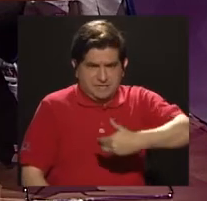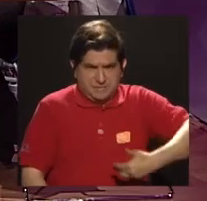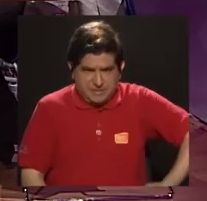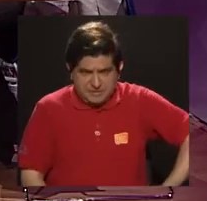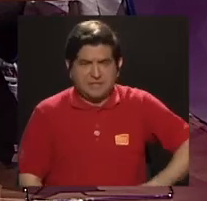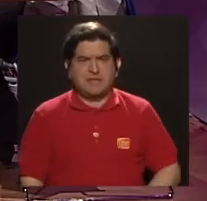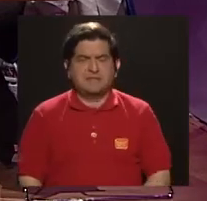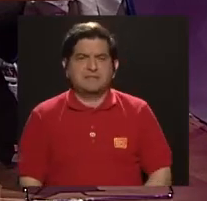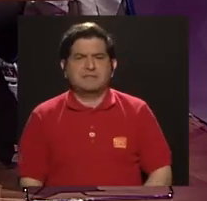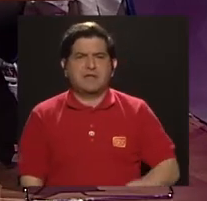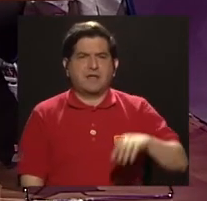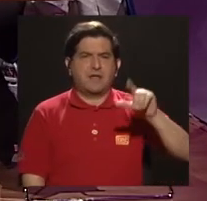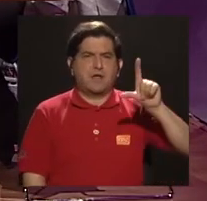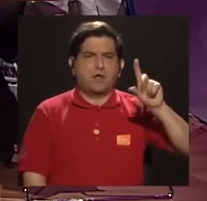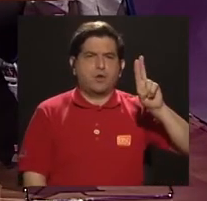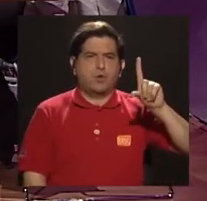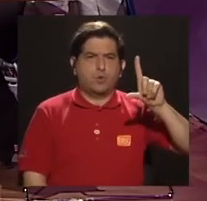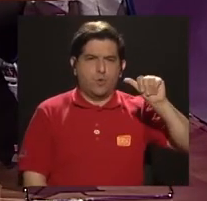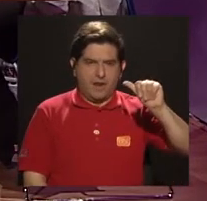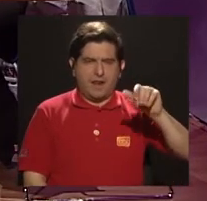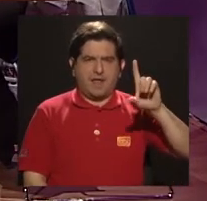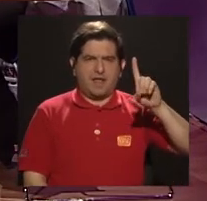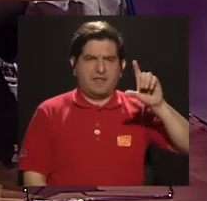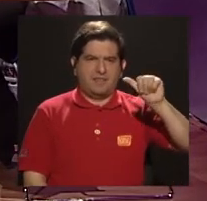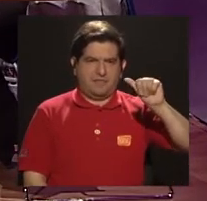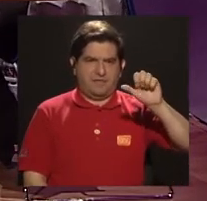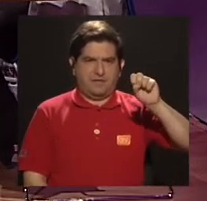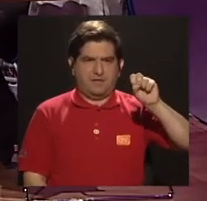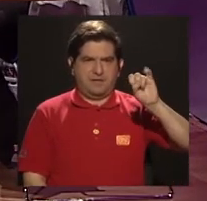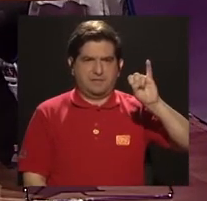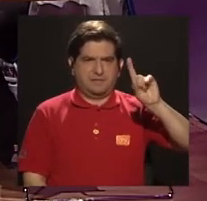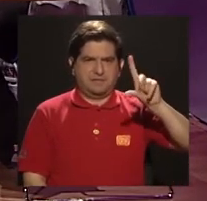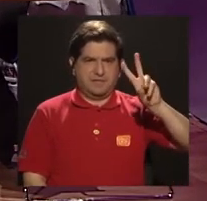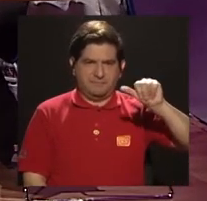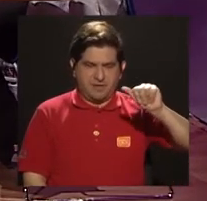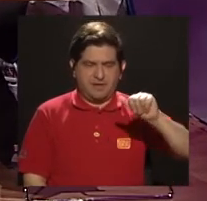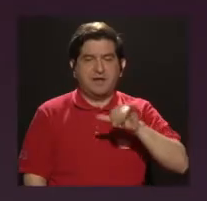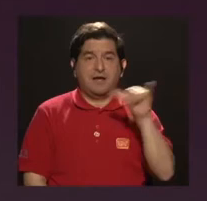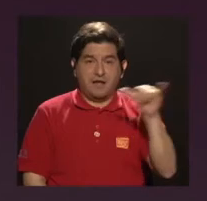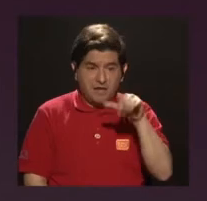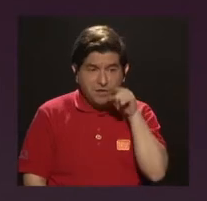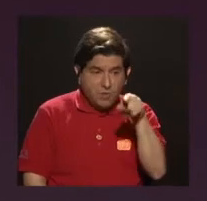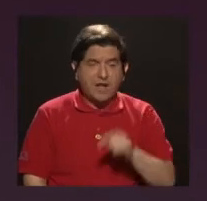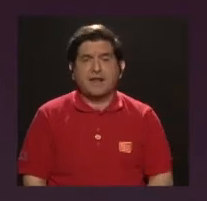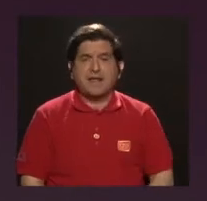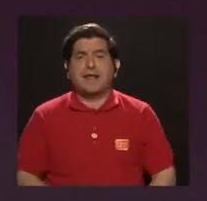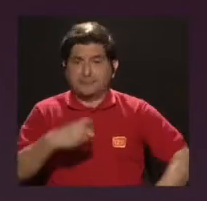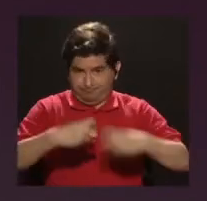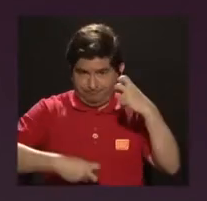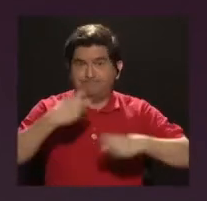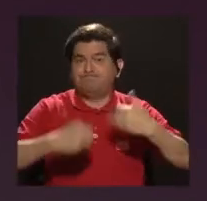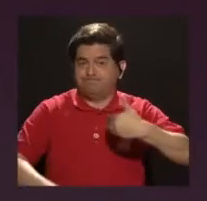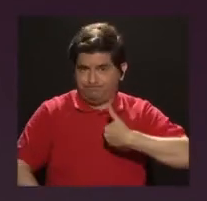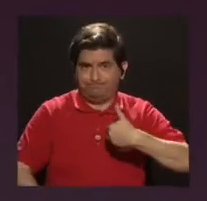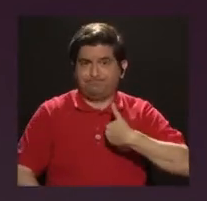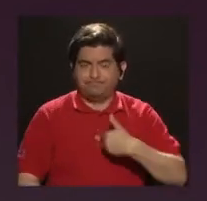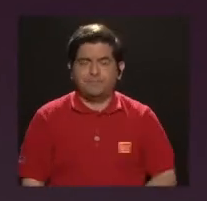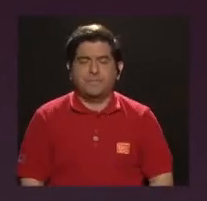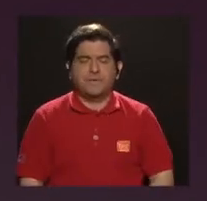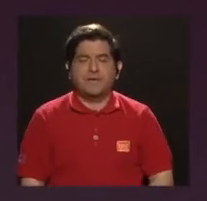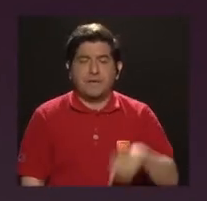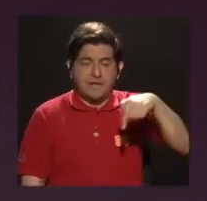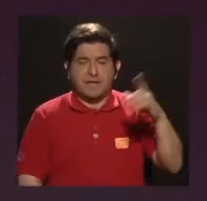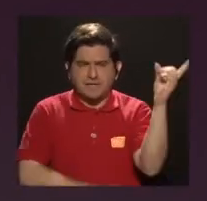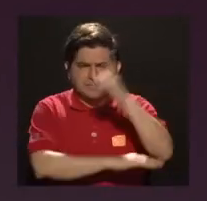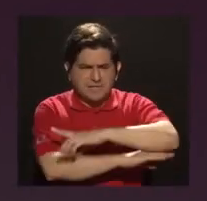el ex presidente lula da silva quien tú quien también está cuestionado y justamente el día de